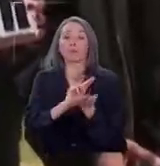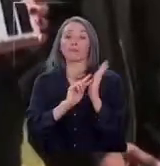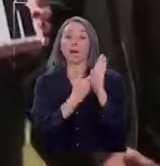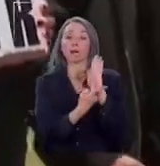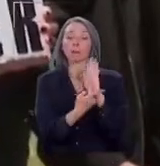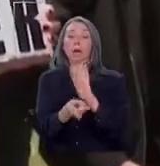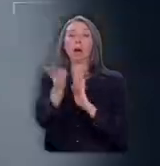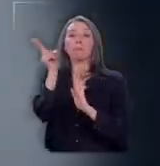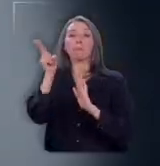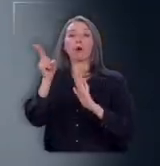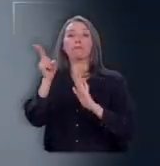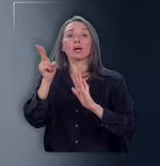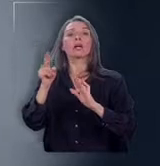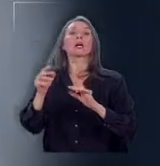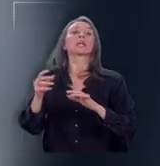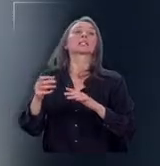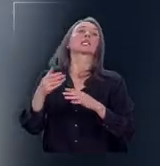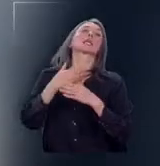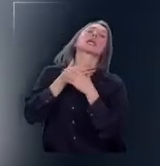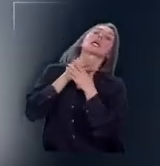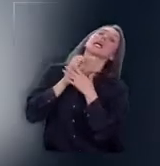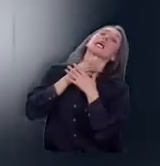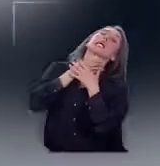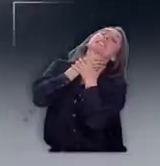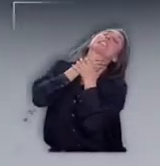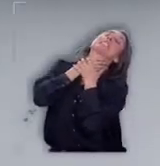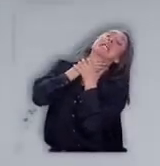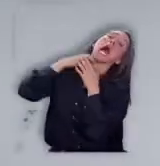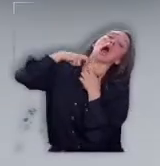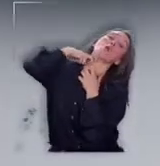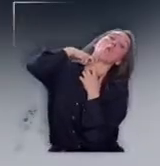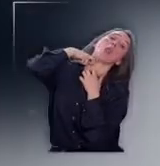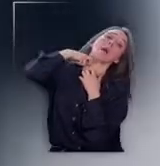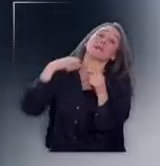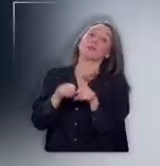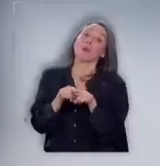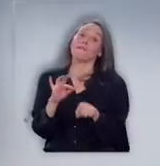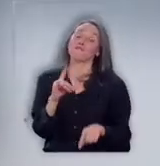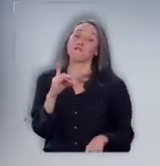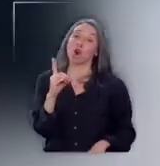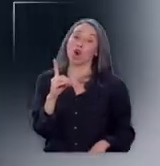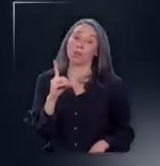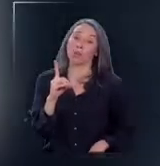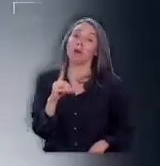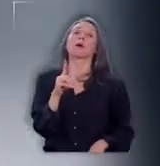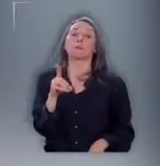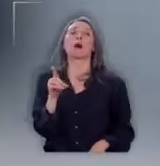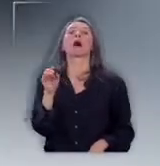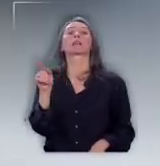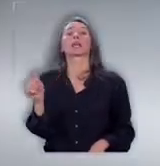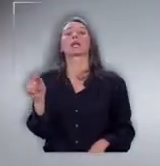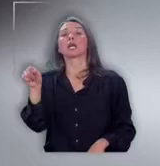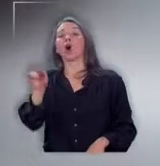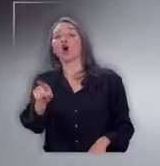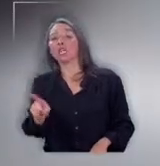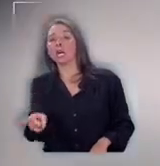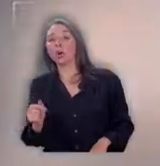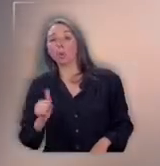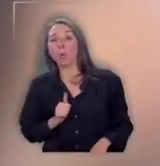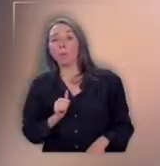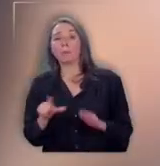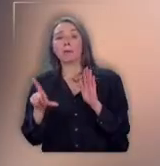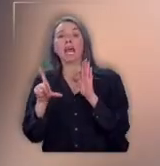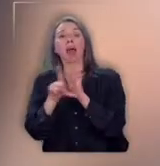prohibir los métodos de estrangulamiento como fue el caso de George Floyd para hacer cumplir la